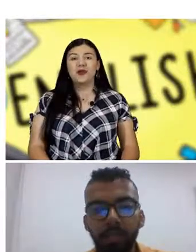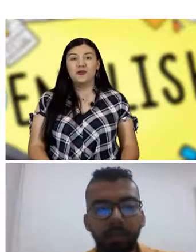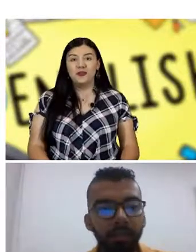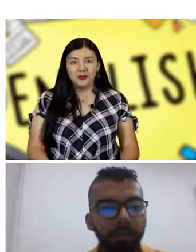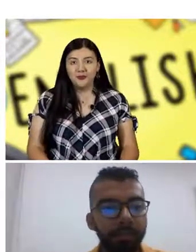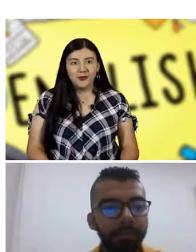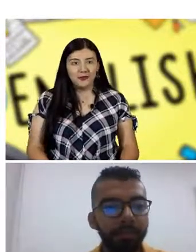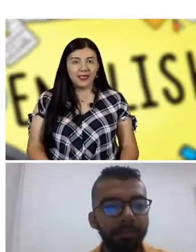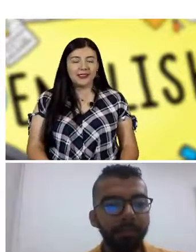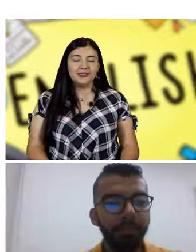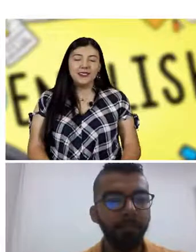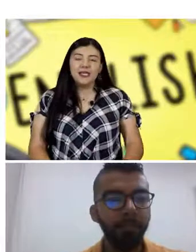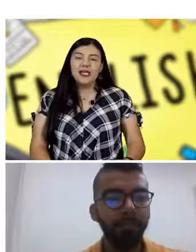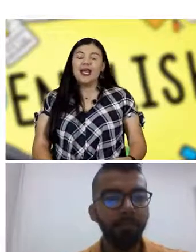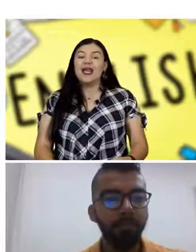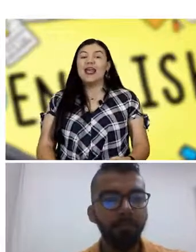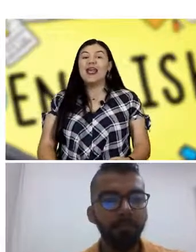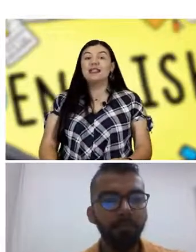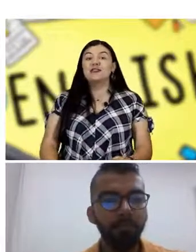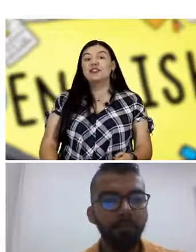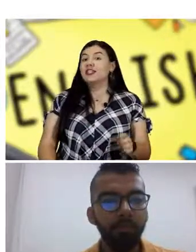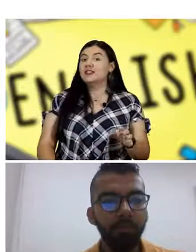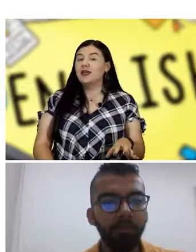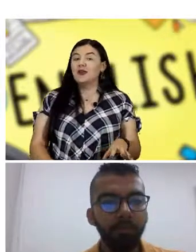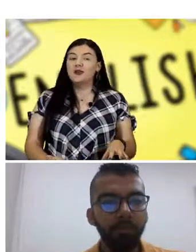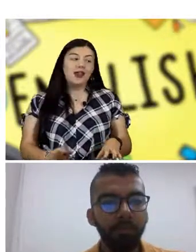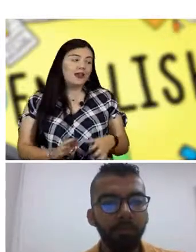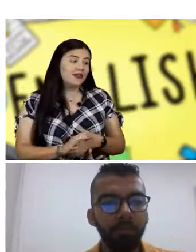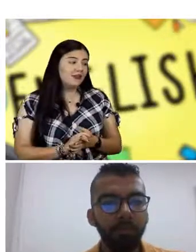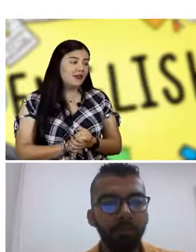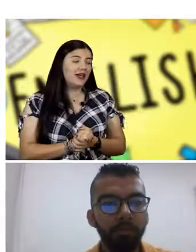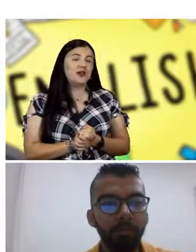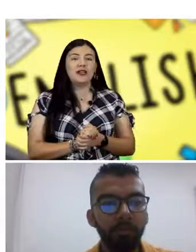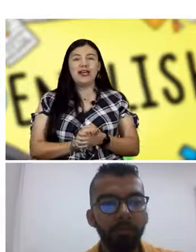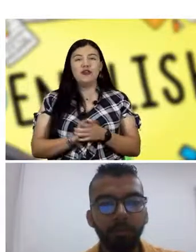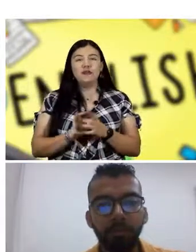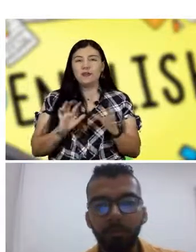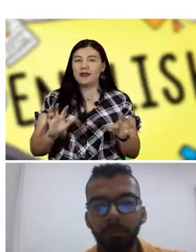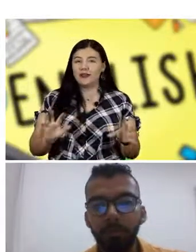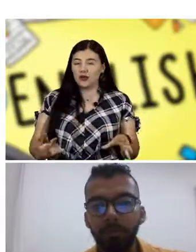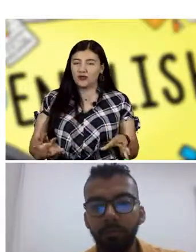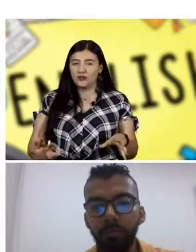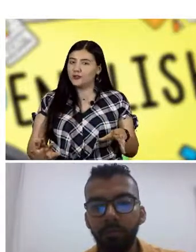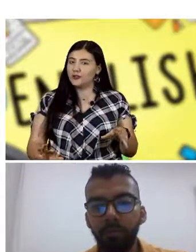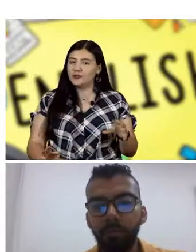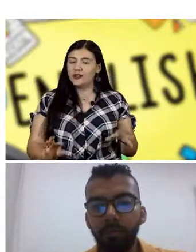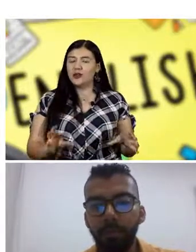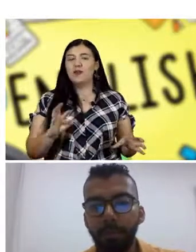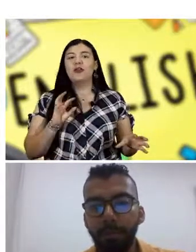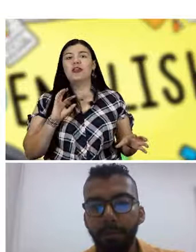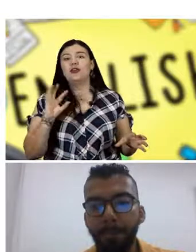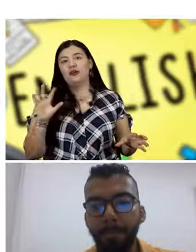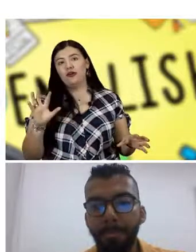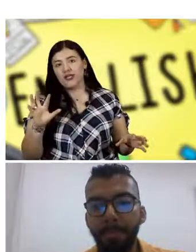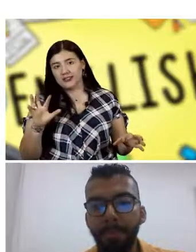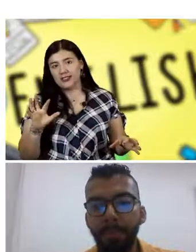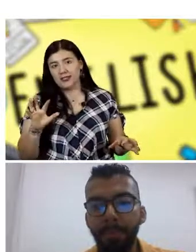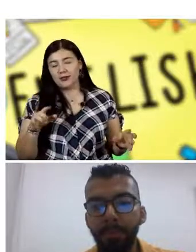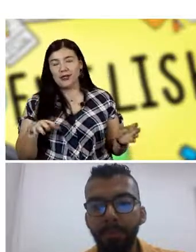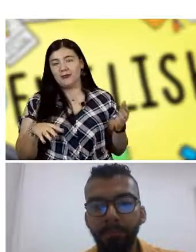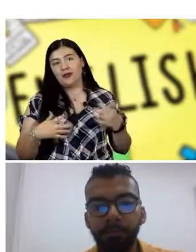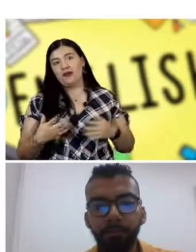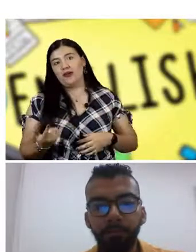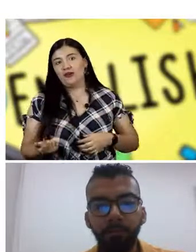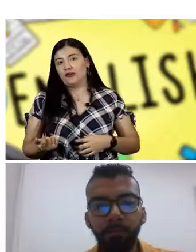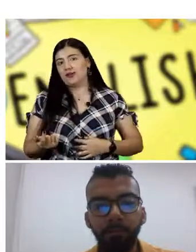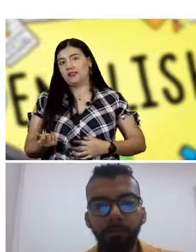Excelente pregunta, muy bien. Si ustedes vieron e identificaron, hay un patrón como de dolores, ¿sí?